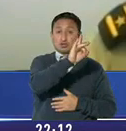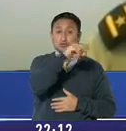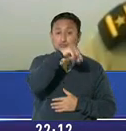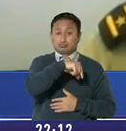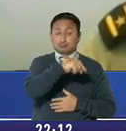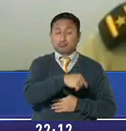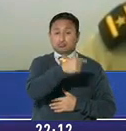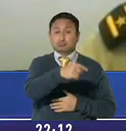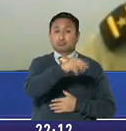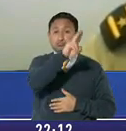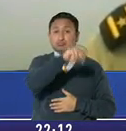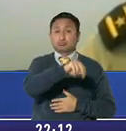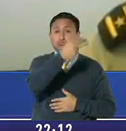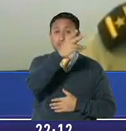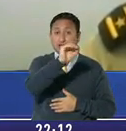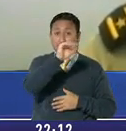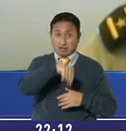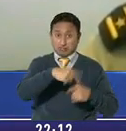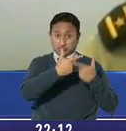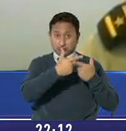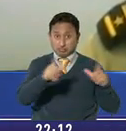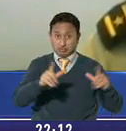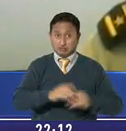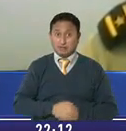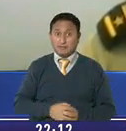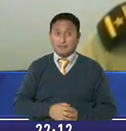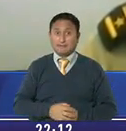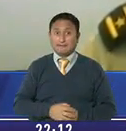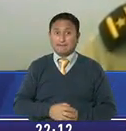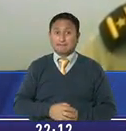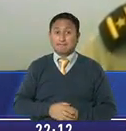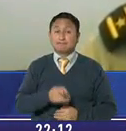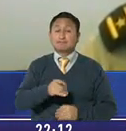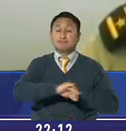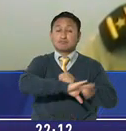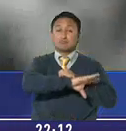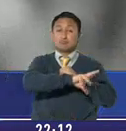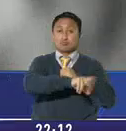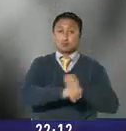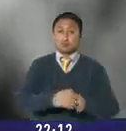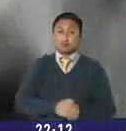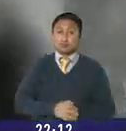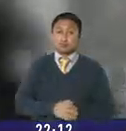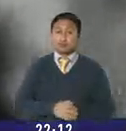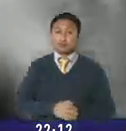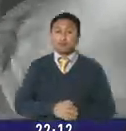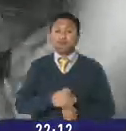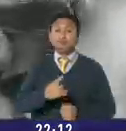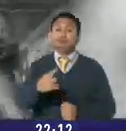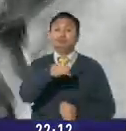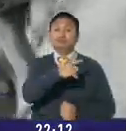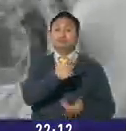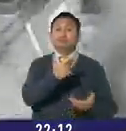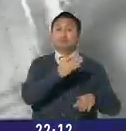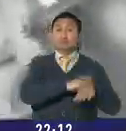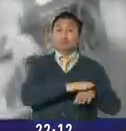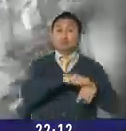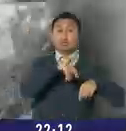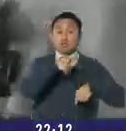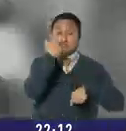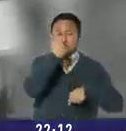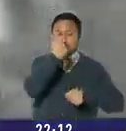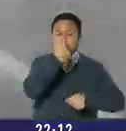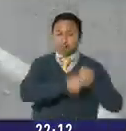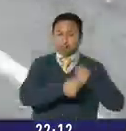en el 2020 aproximadamente por robo calificado. En este caso también el móvil habría sido el tráfico de